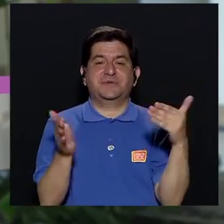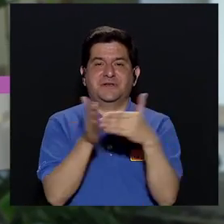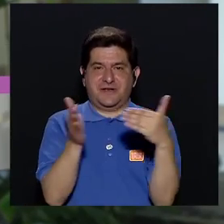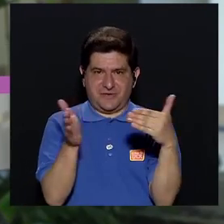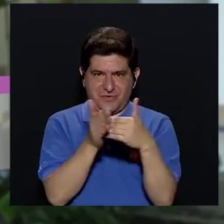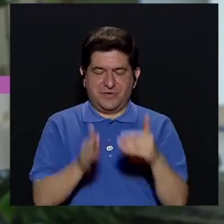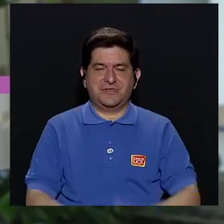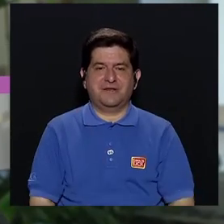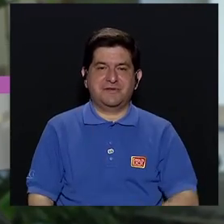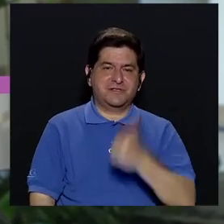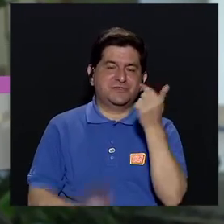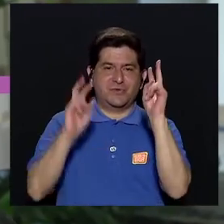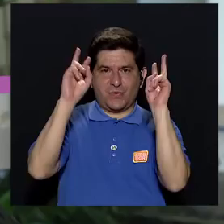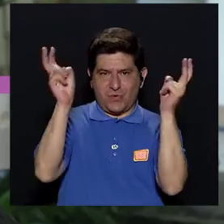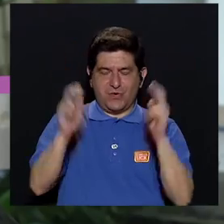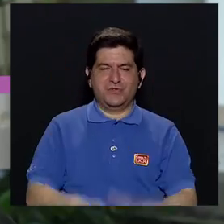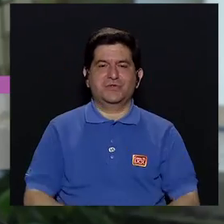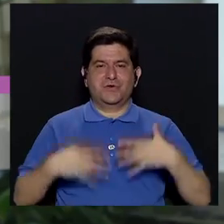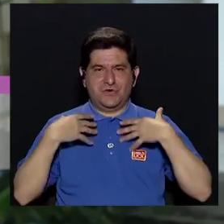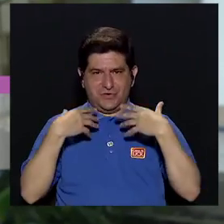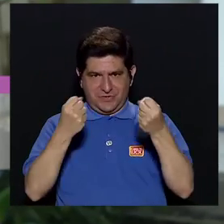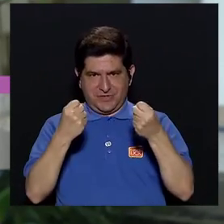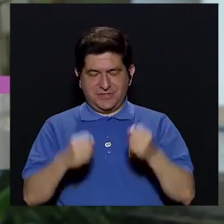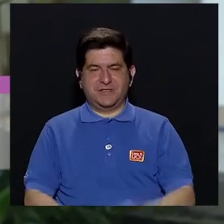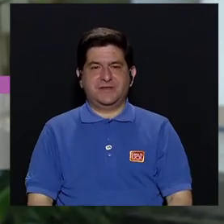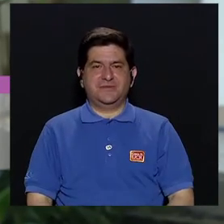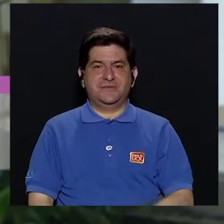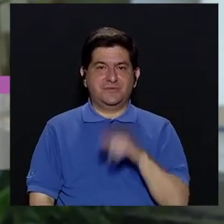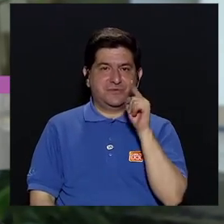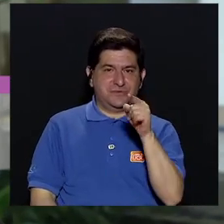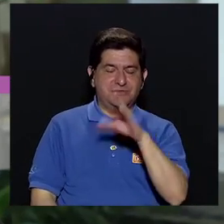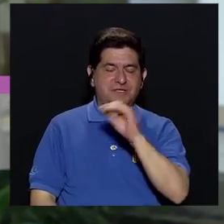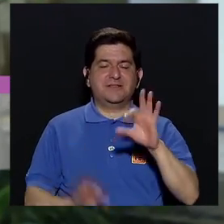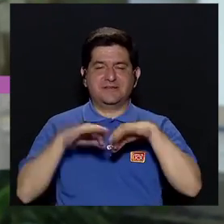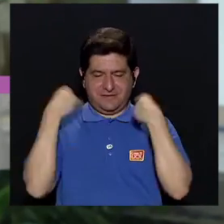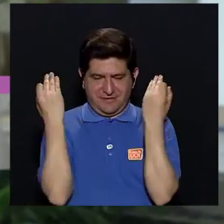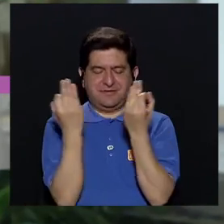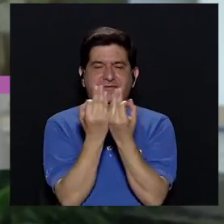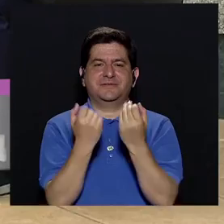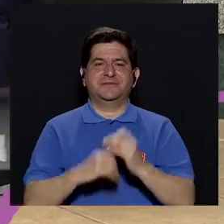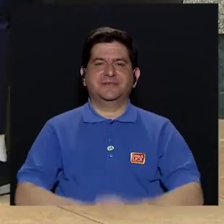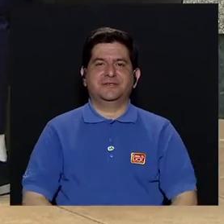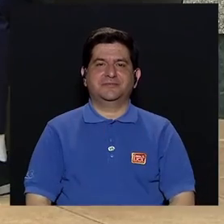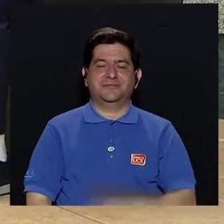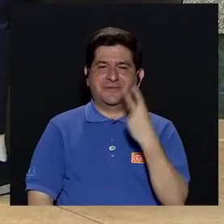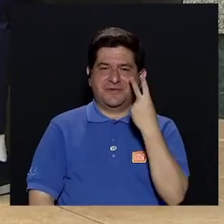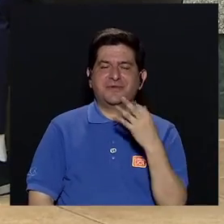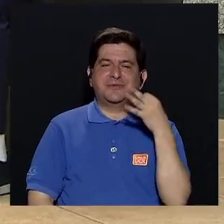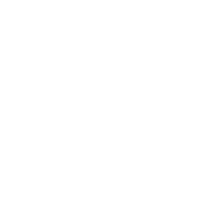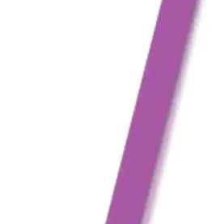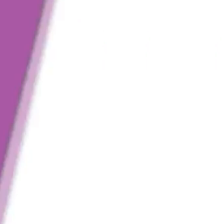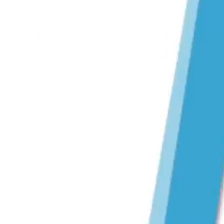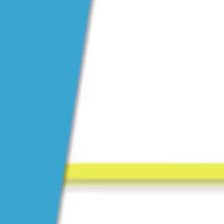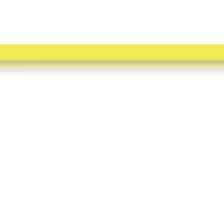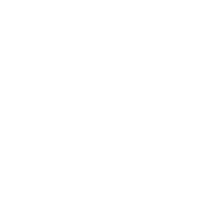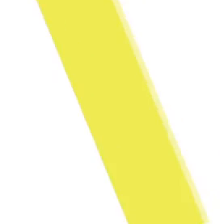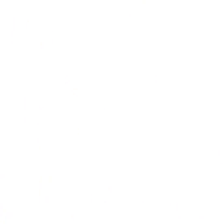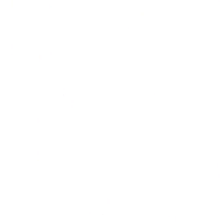esperamos nuevamente con otro tema de salud para usted y para su familia. Hasta luego.